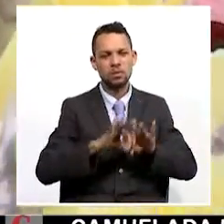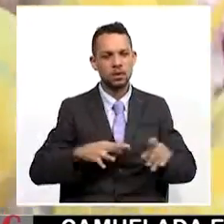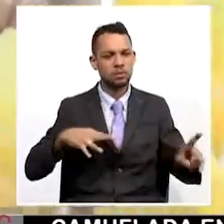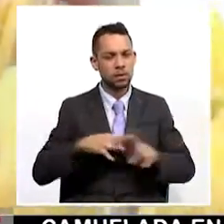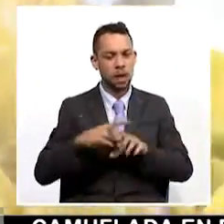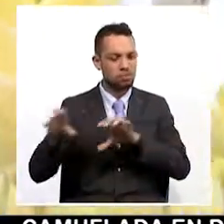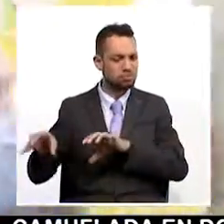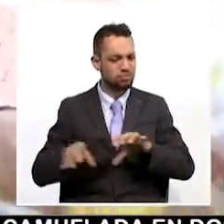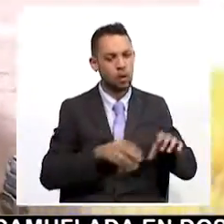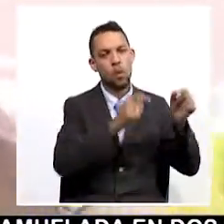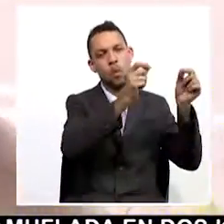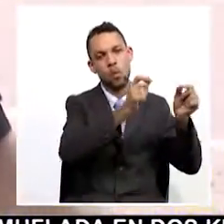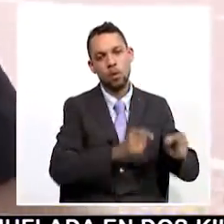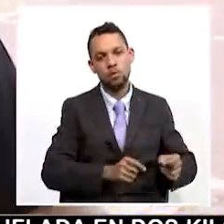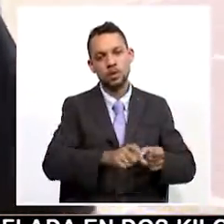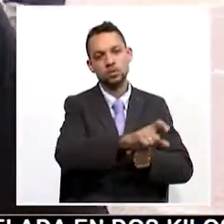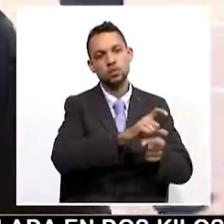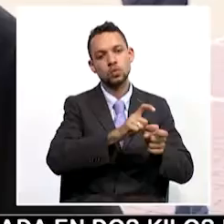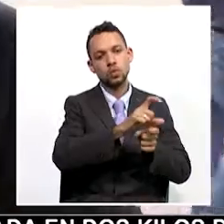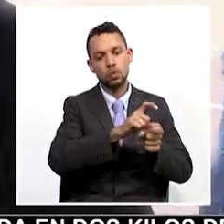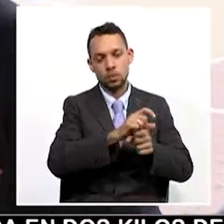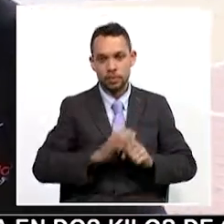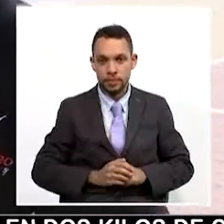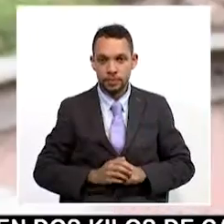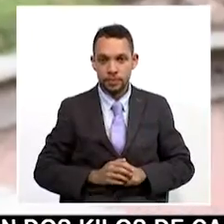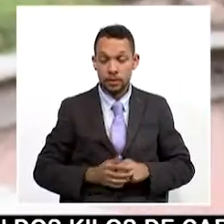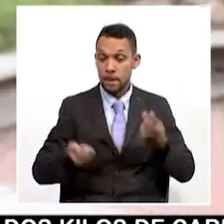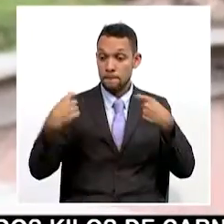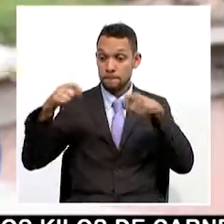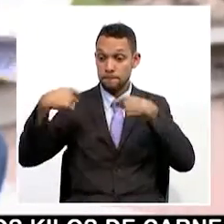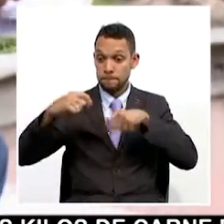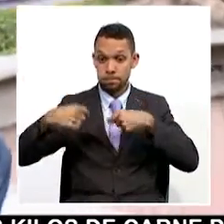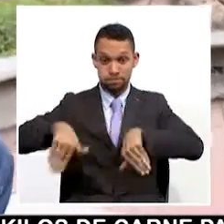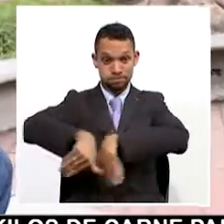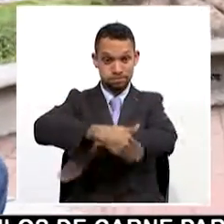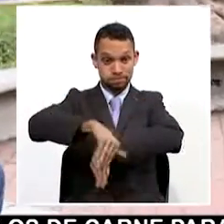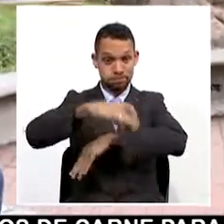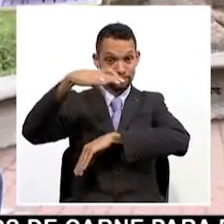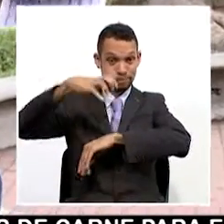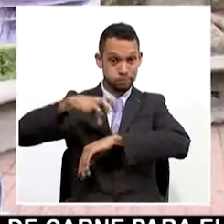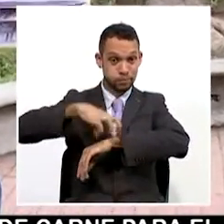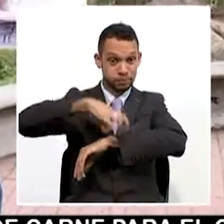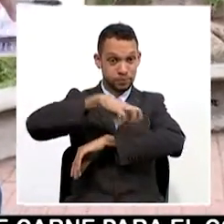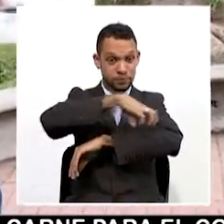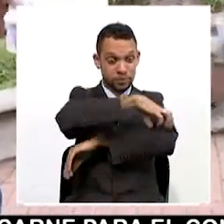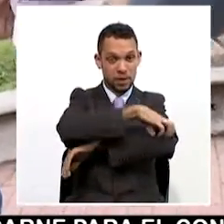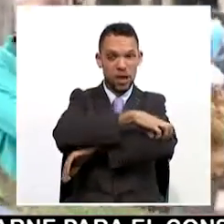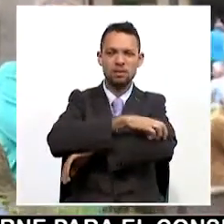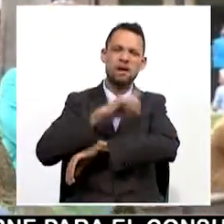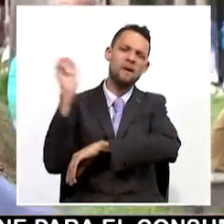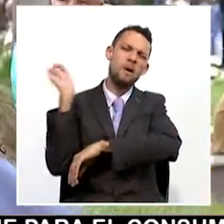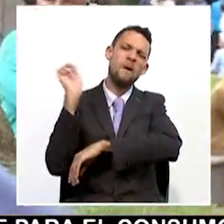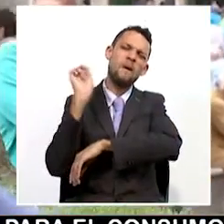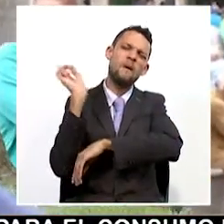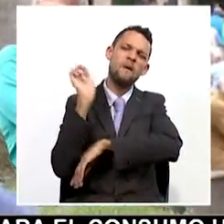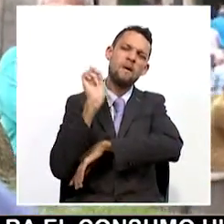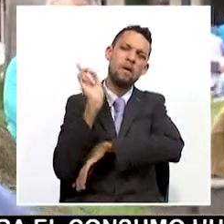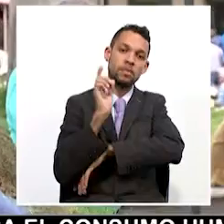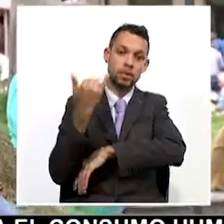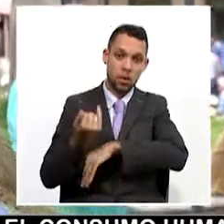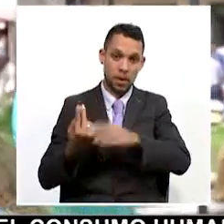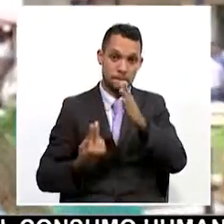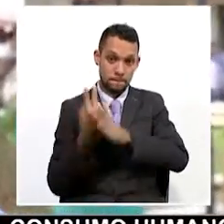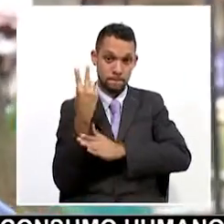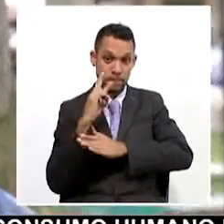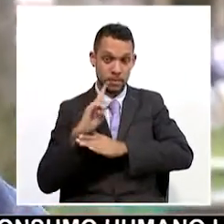vida económica y social de una ciudad. La venta ambulante como una ocupación ha existido por cientos de años y hoy en Villa María